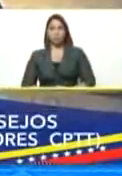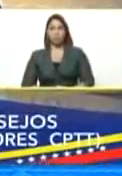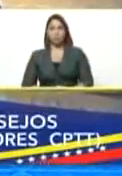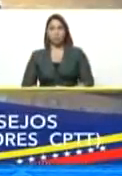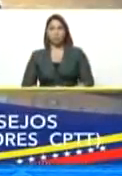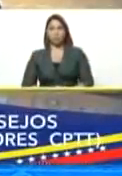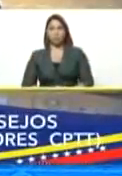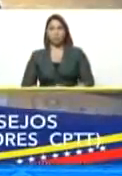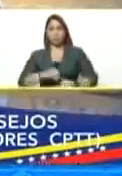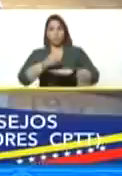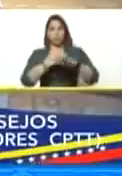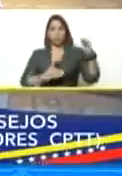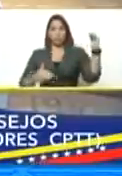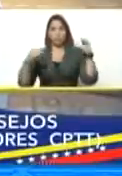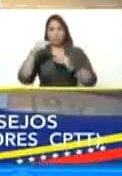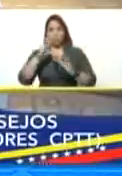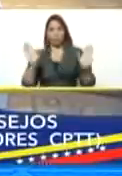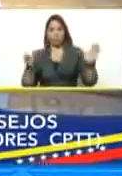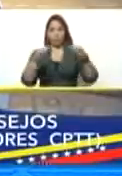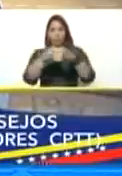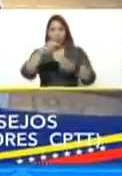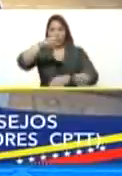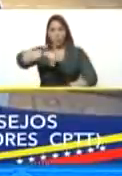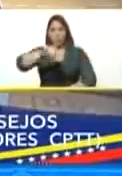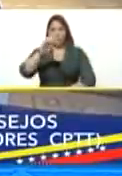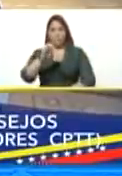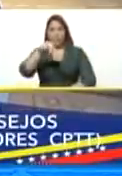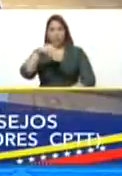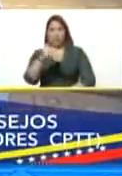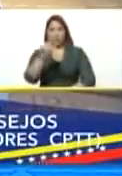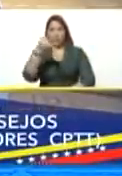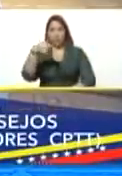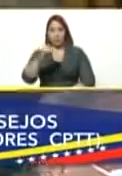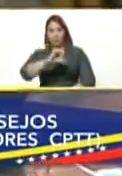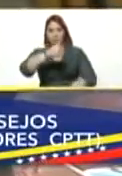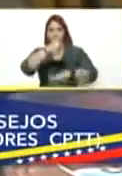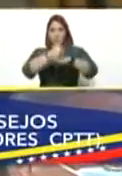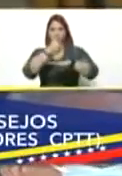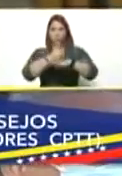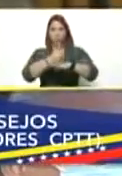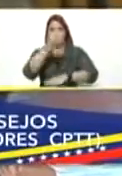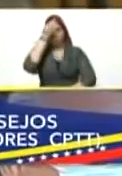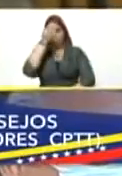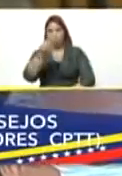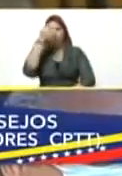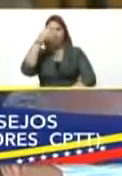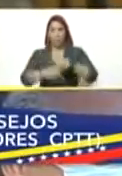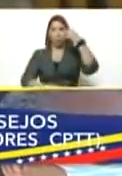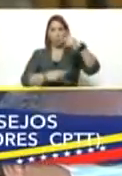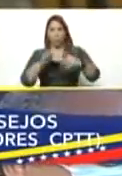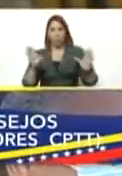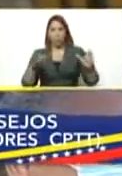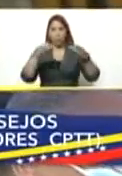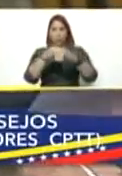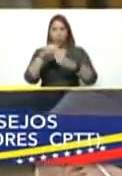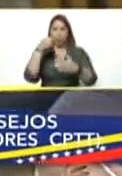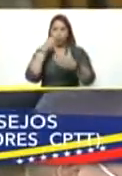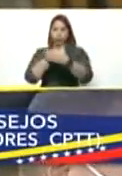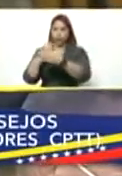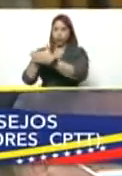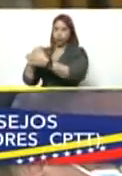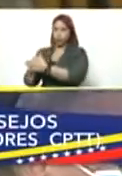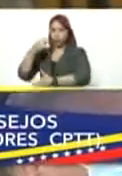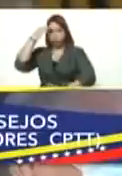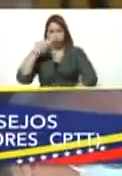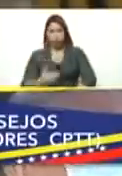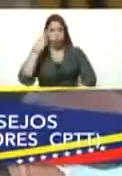Al general de división Méndez Graterol, director del Consejo Productivo y del Cuerpo de Combatientes de la